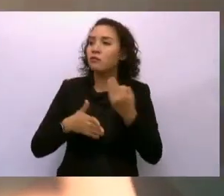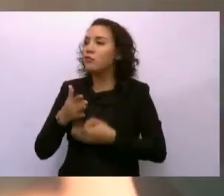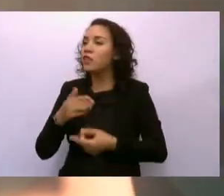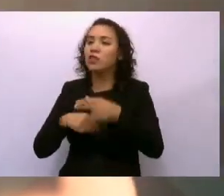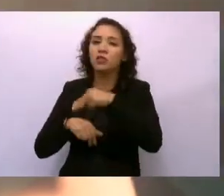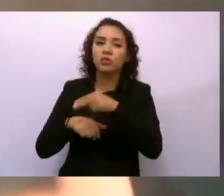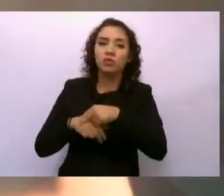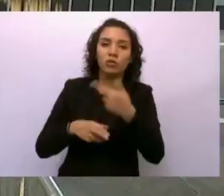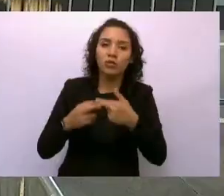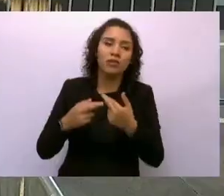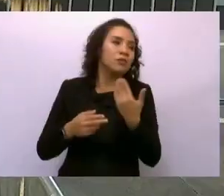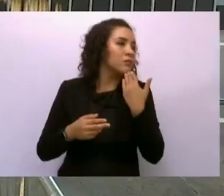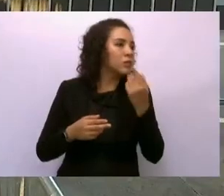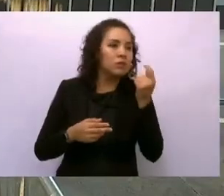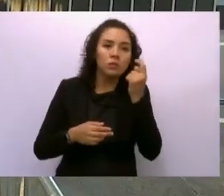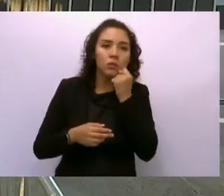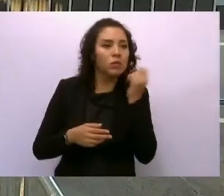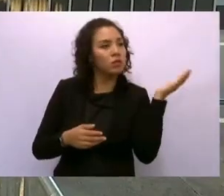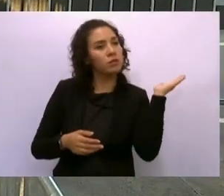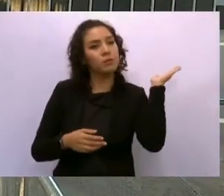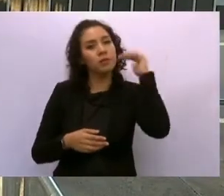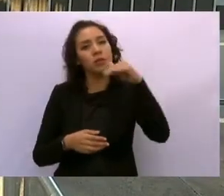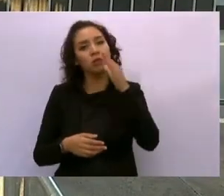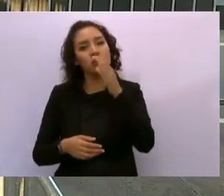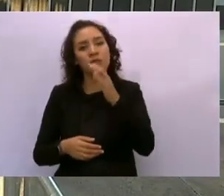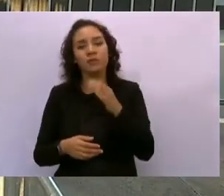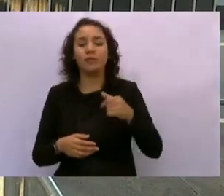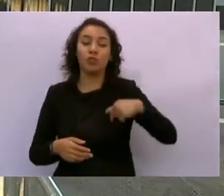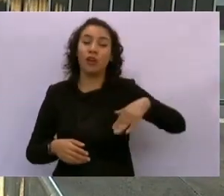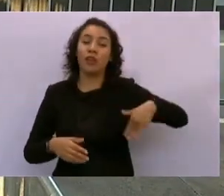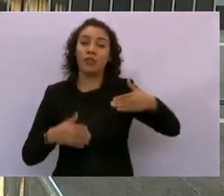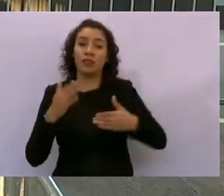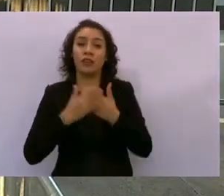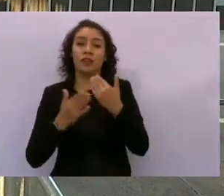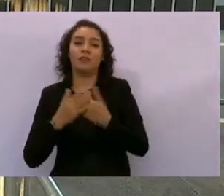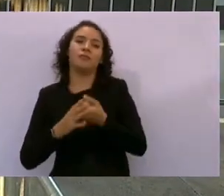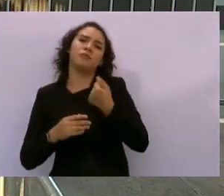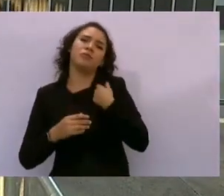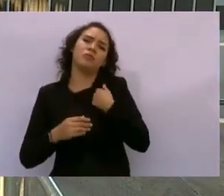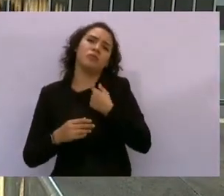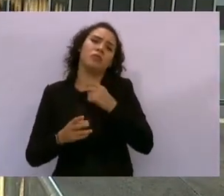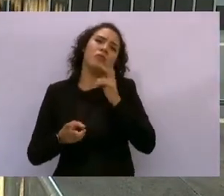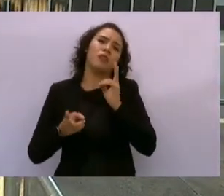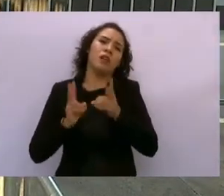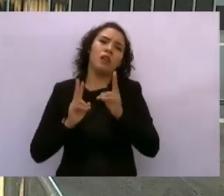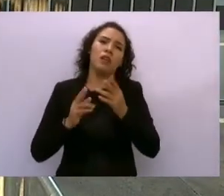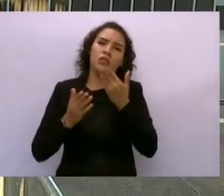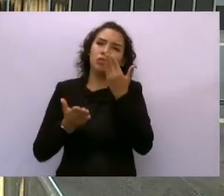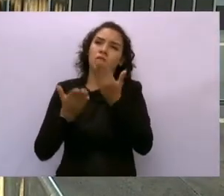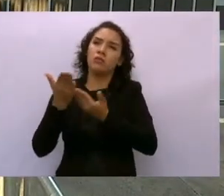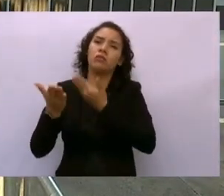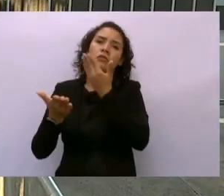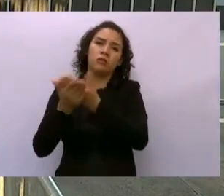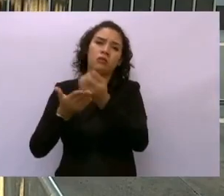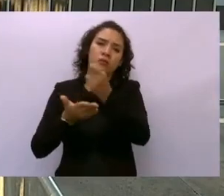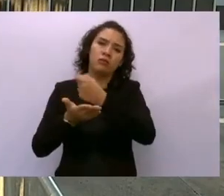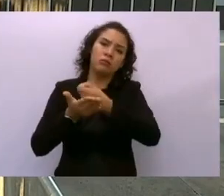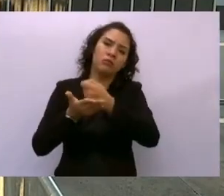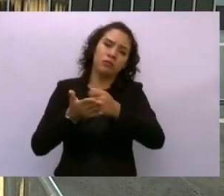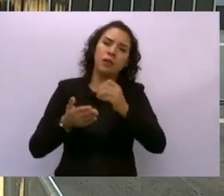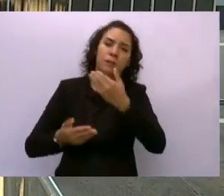hoy también en la mañana de que lo del fentanilo, claro que le escribí al presidente de China pidiéndole